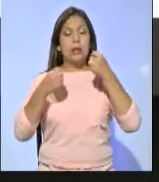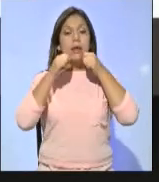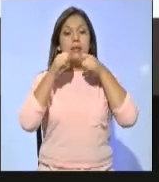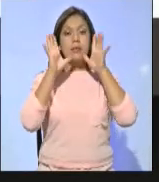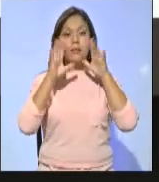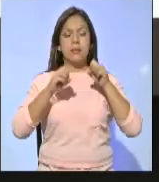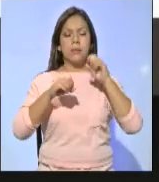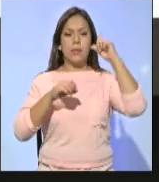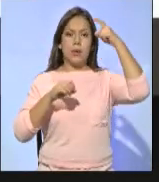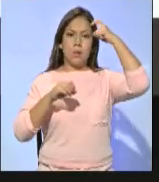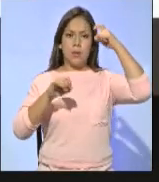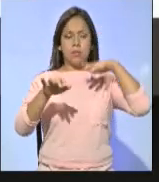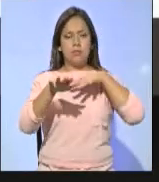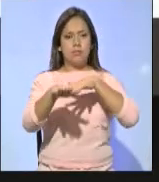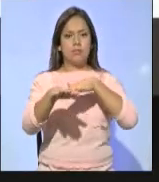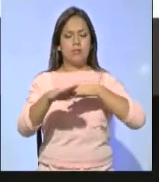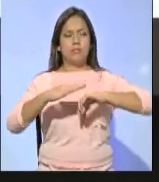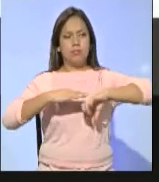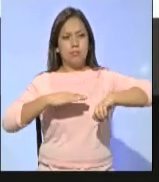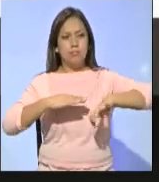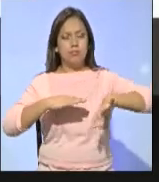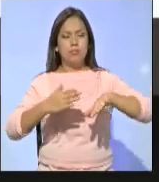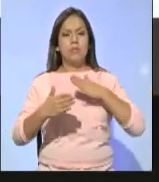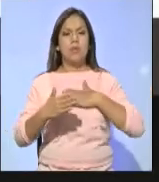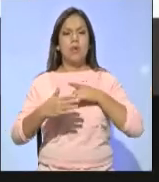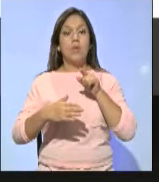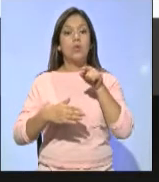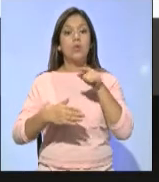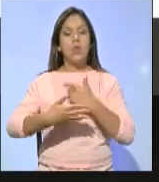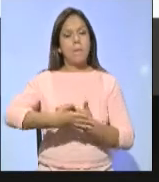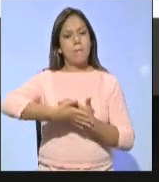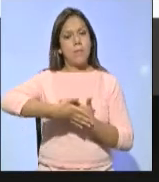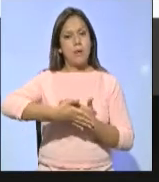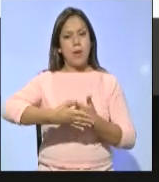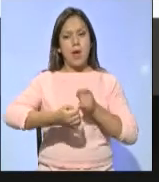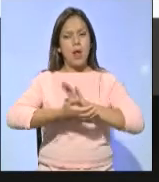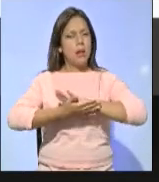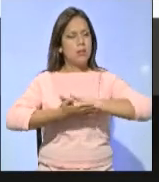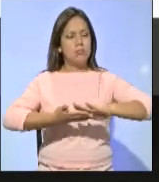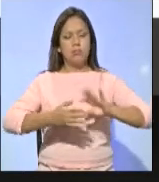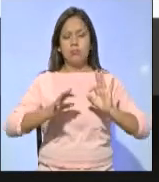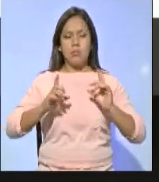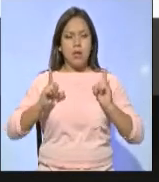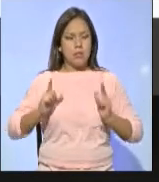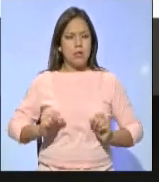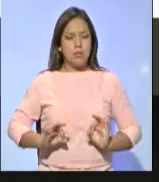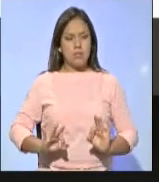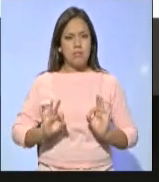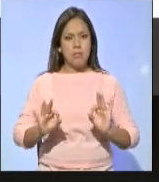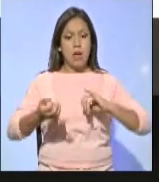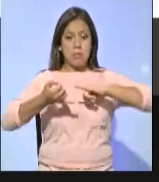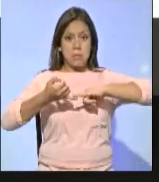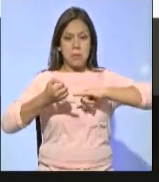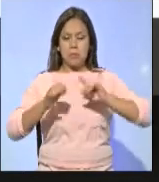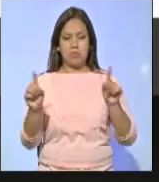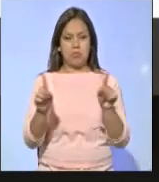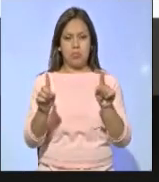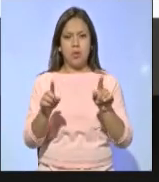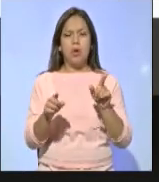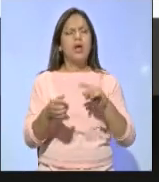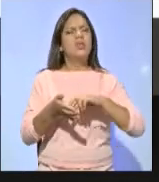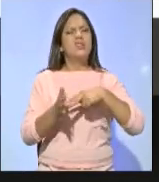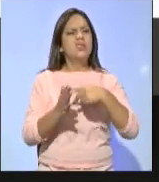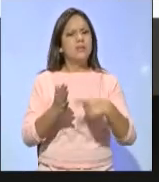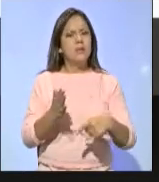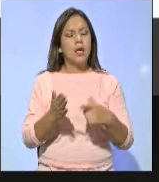impulsa la campaña Tu Bebé Sin VIH, Hazte la Prueba. Esta iniciativa busca identificar de forma temprana el virus